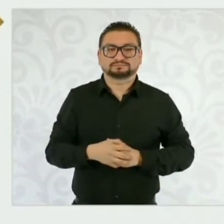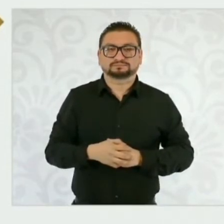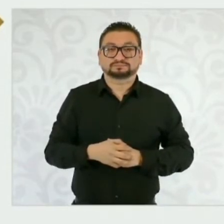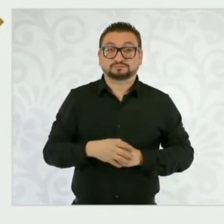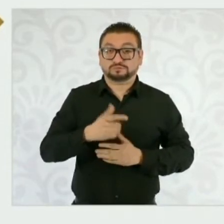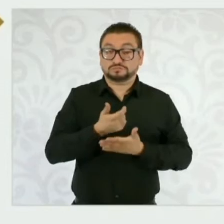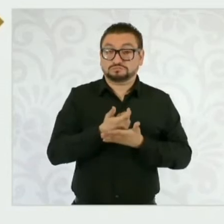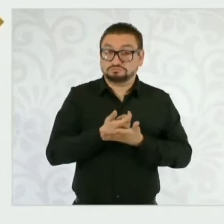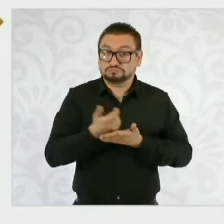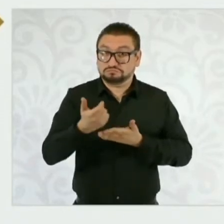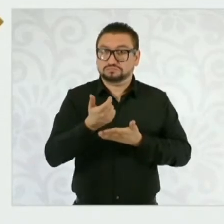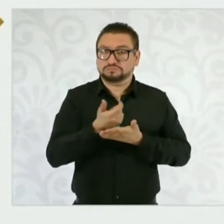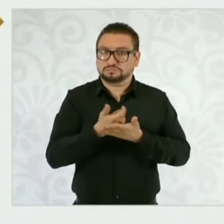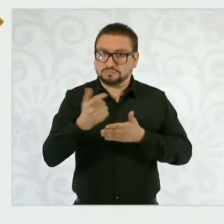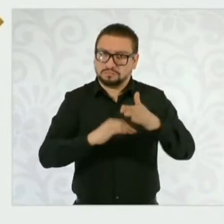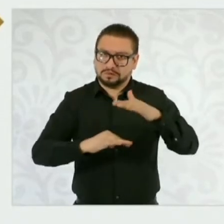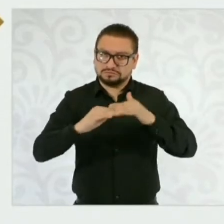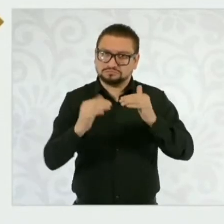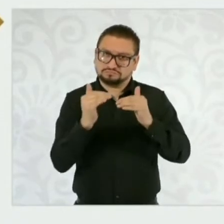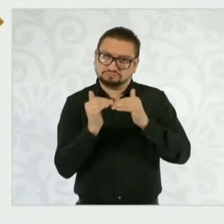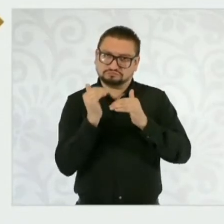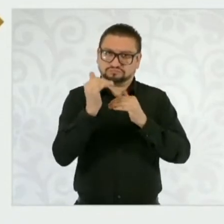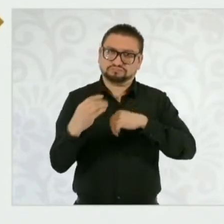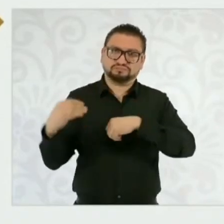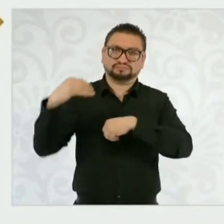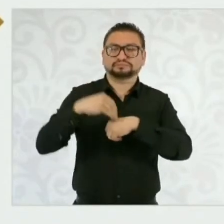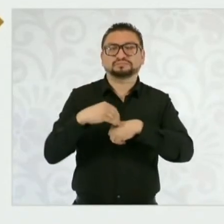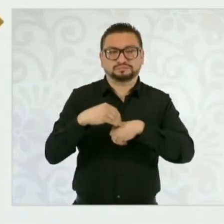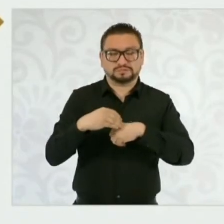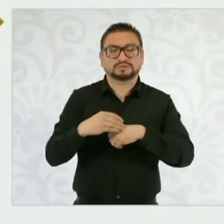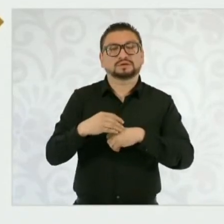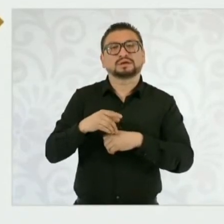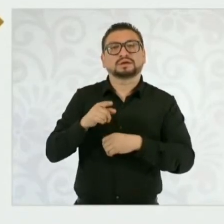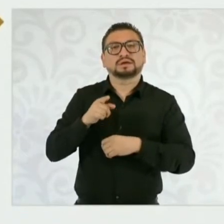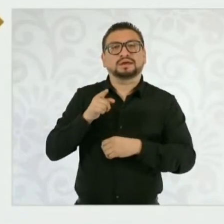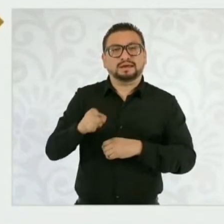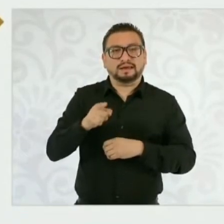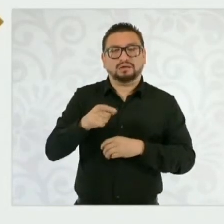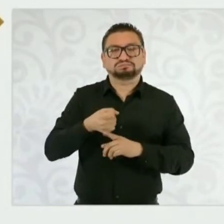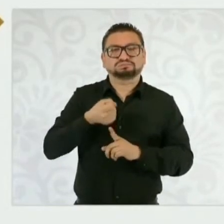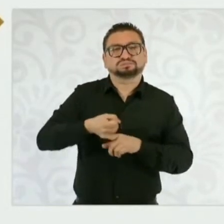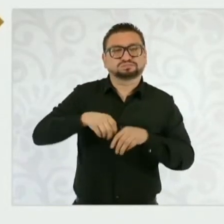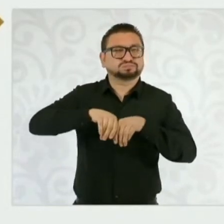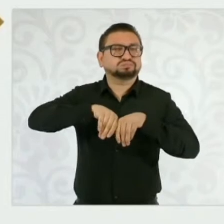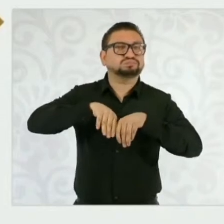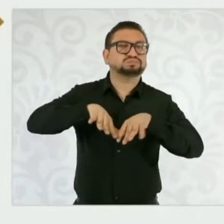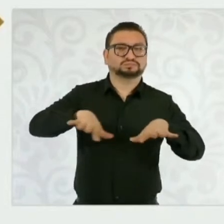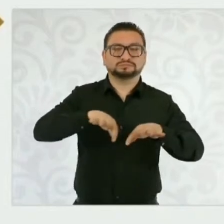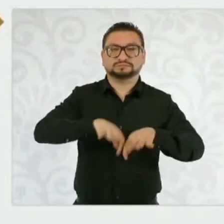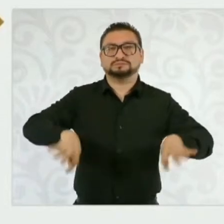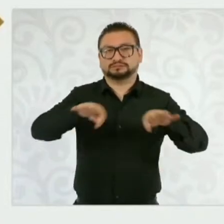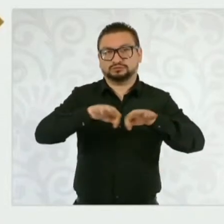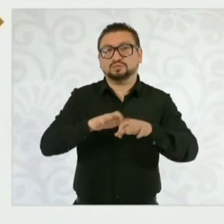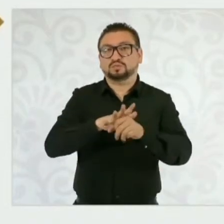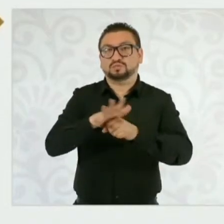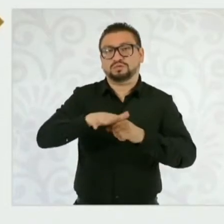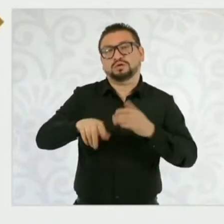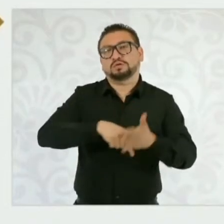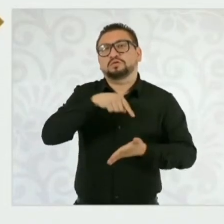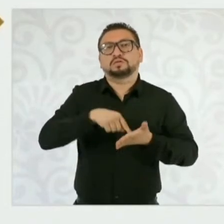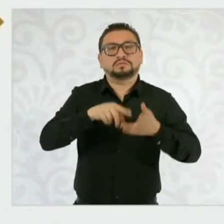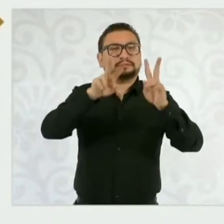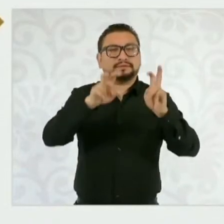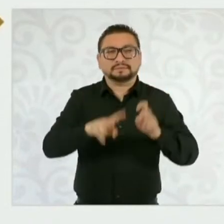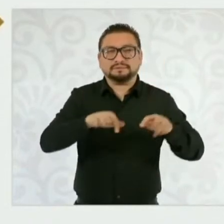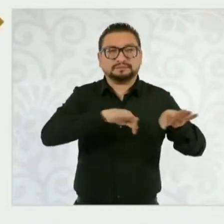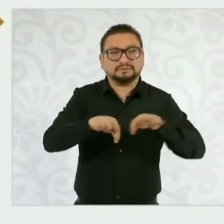el aumento del salario mínimo, que ha tenido justamente pues un impacto importante en varios sectores. Podríamos